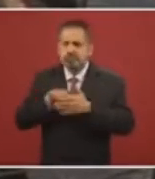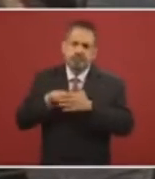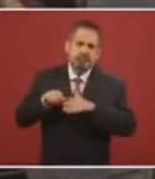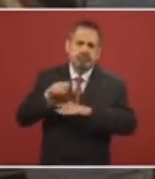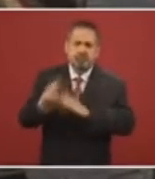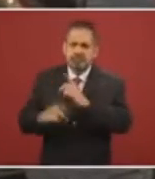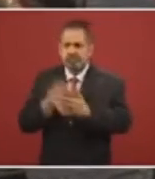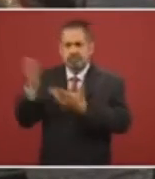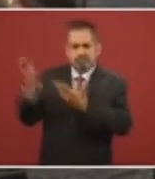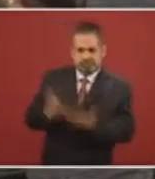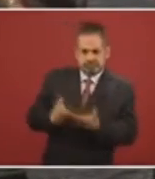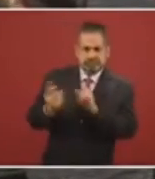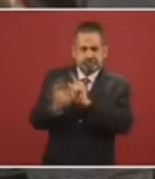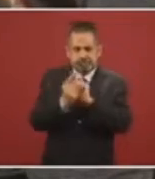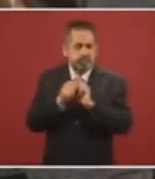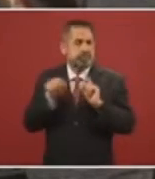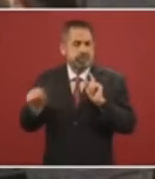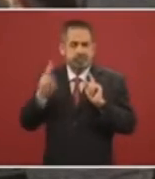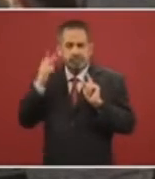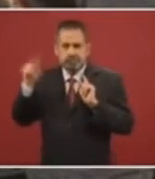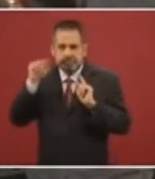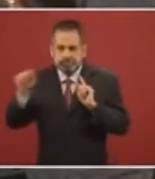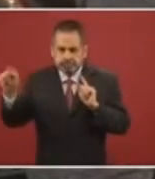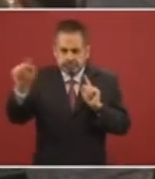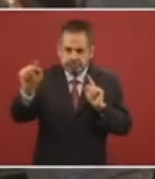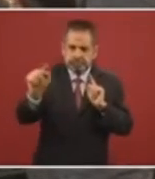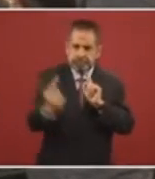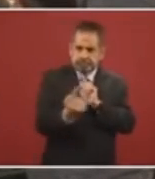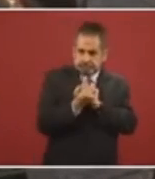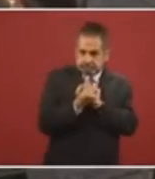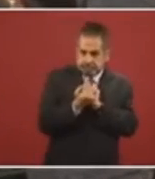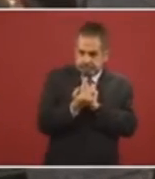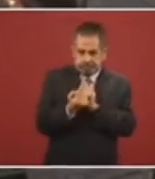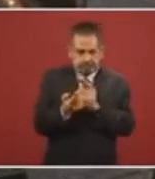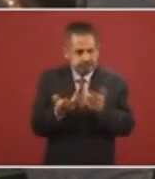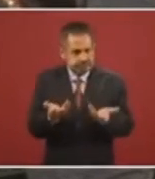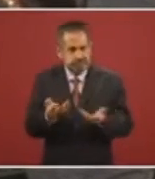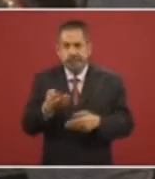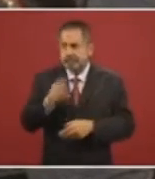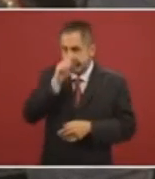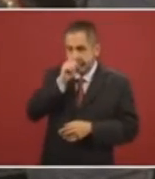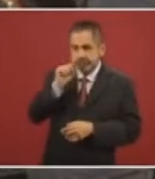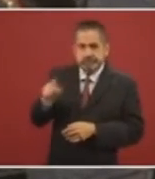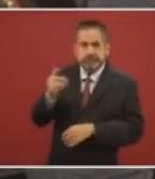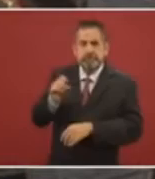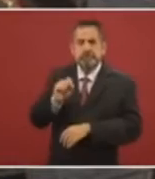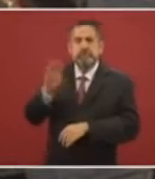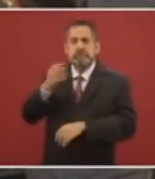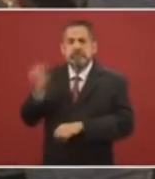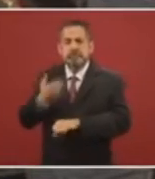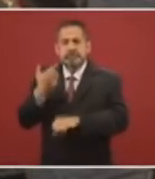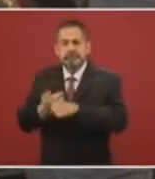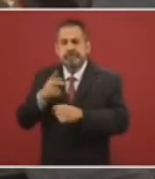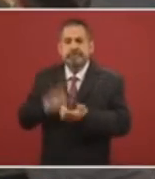bueno, pues vienen, sí viajan por todo el mundo. Preguntarle, además, como comentaba el subsecretario, bueno, pues las poblaciones de